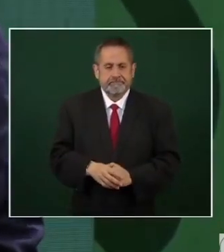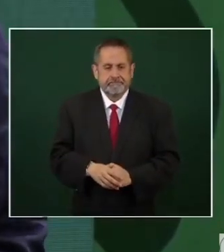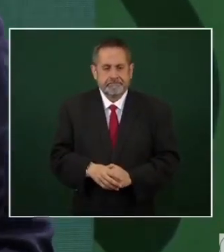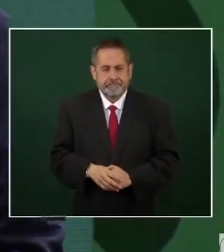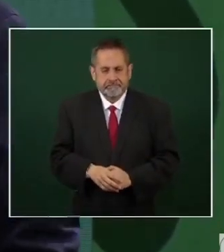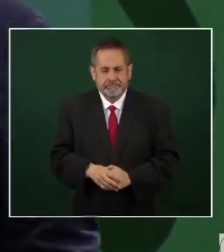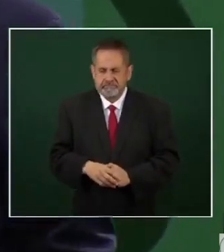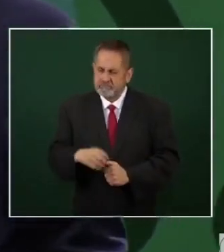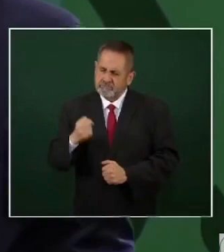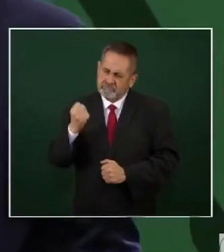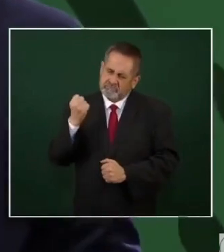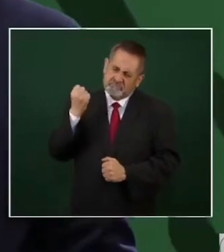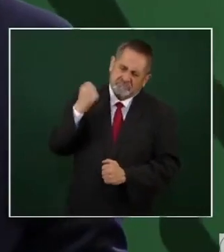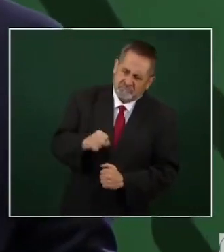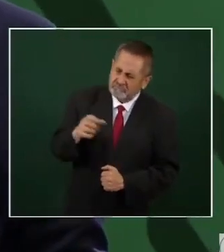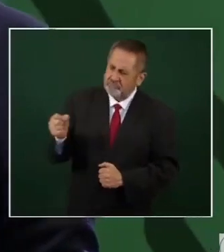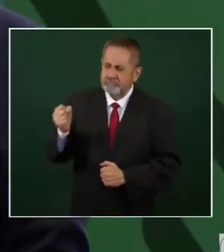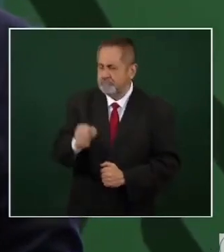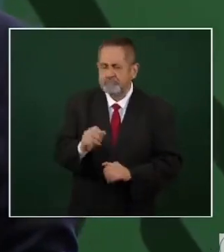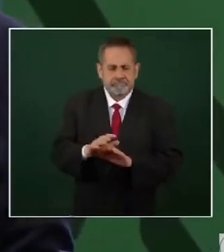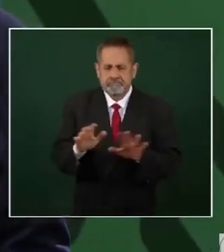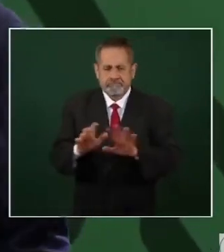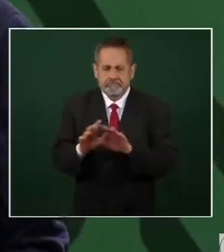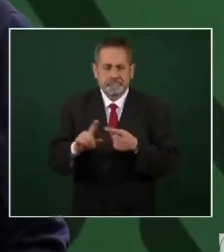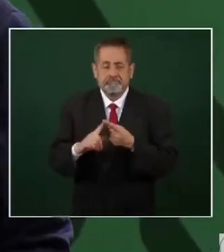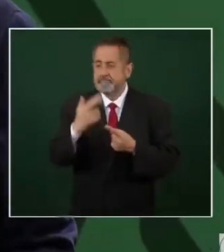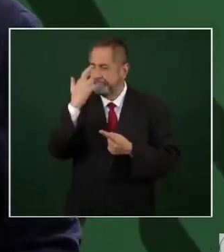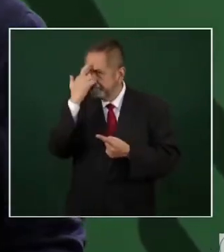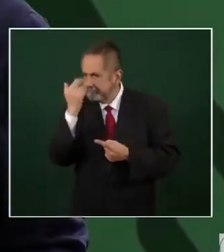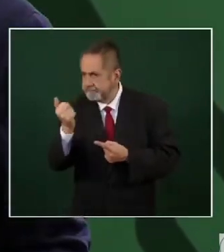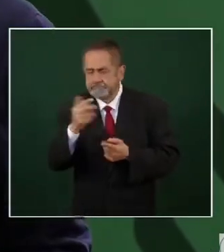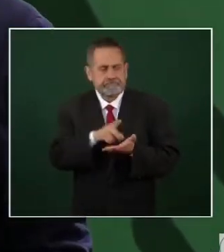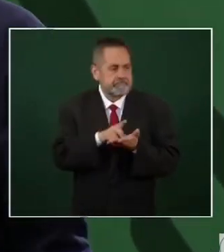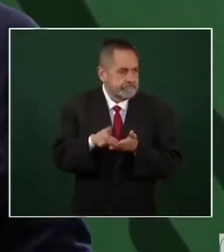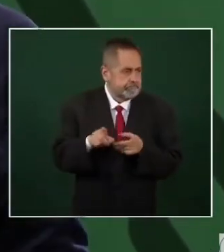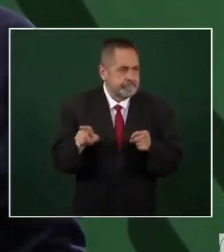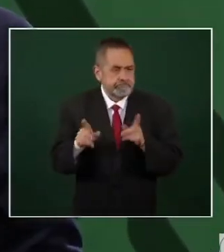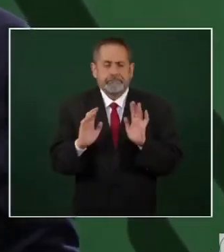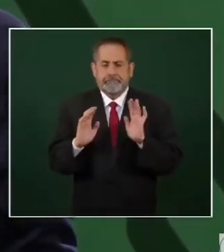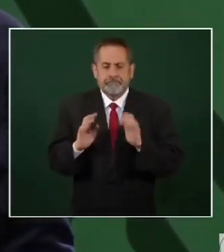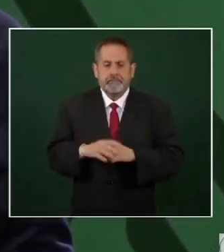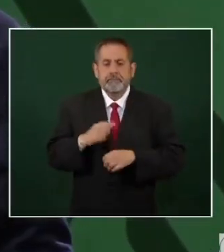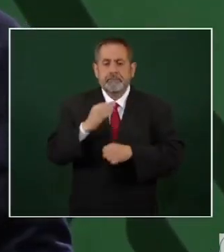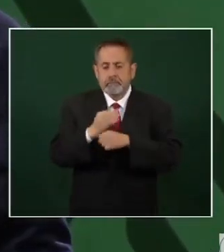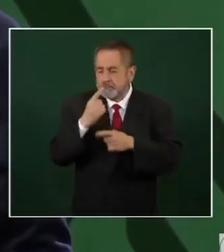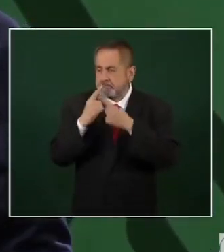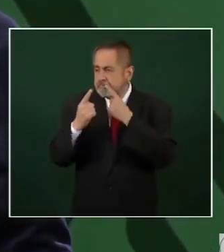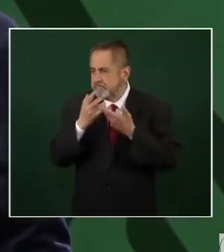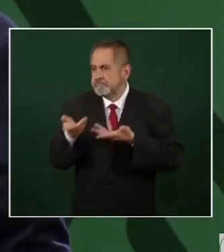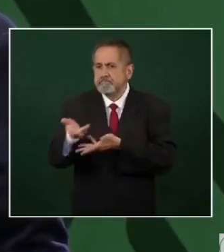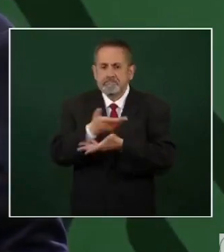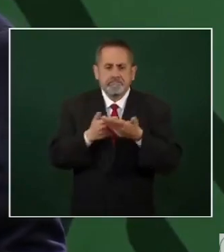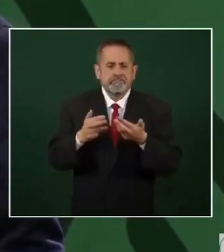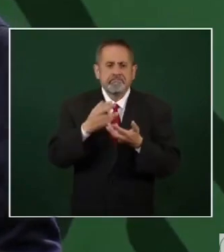nada por la fuerza, todo por la razón, el derecho. Entonces ya estamos buscando una solución